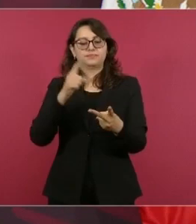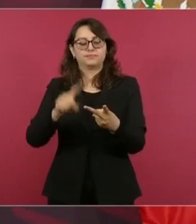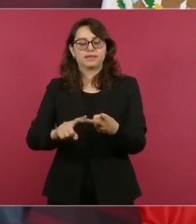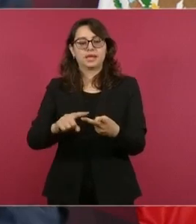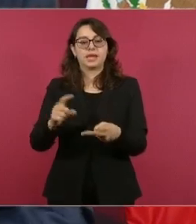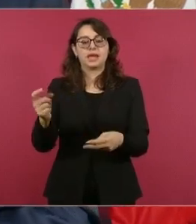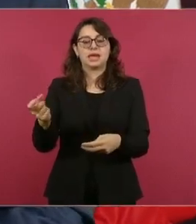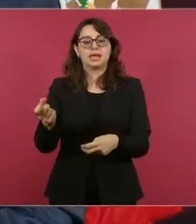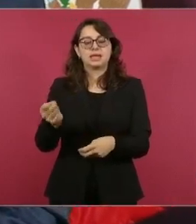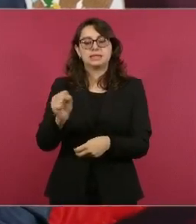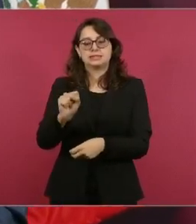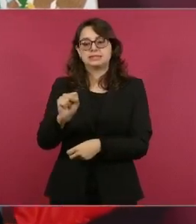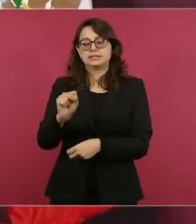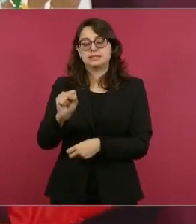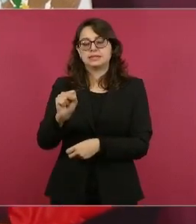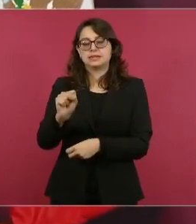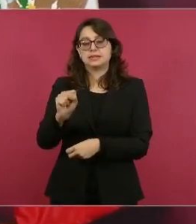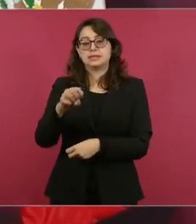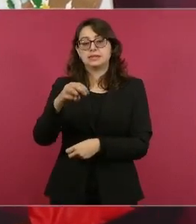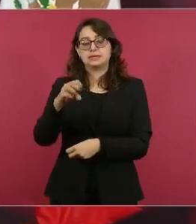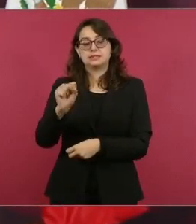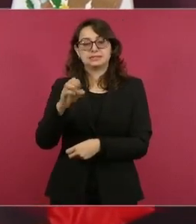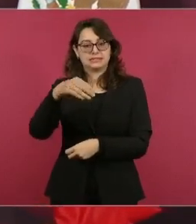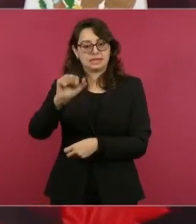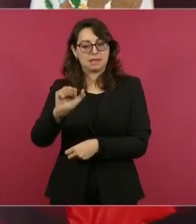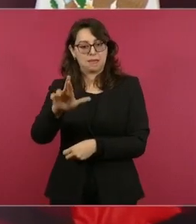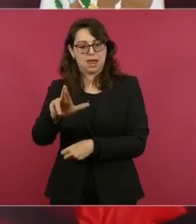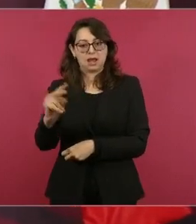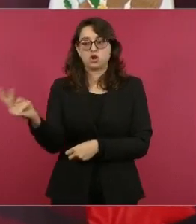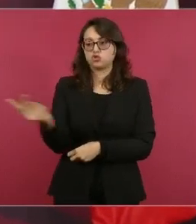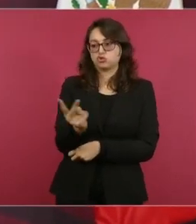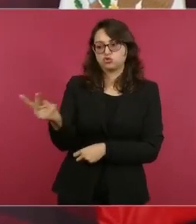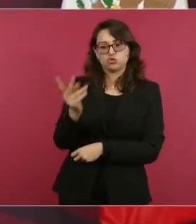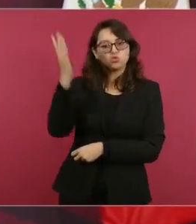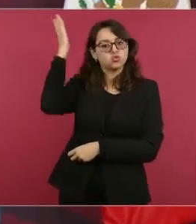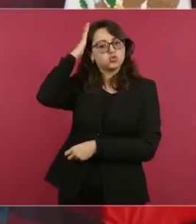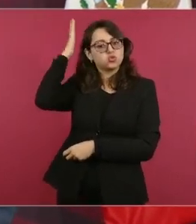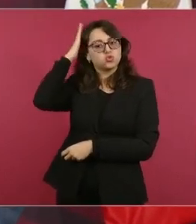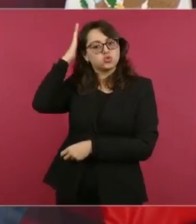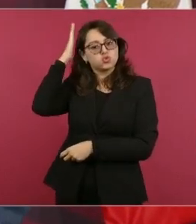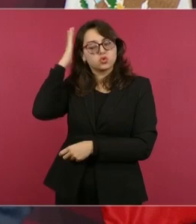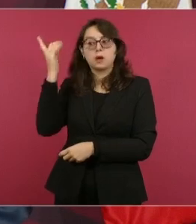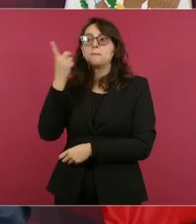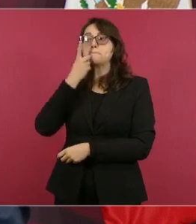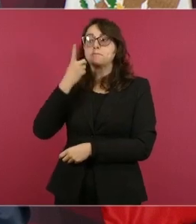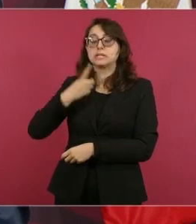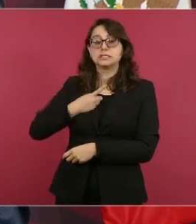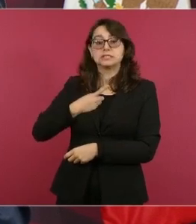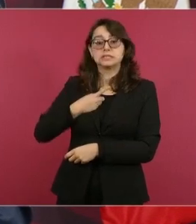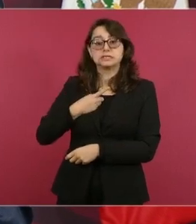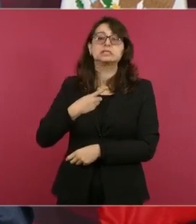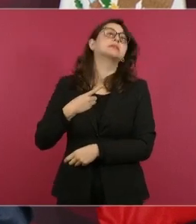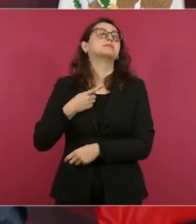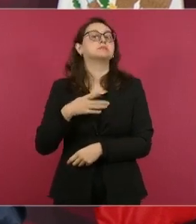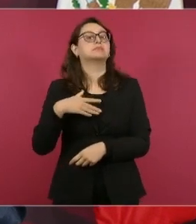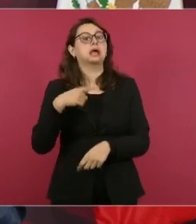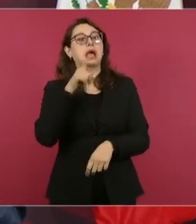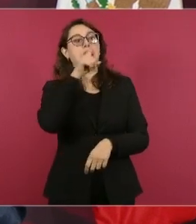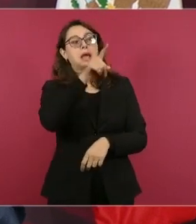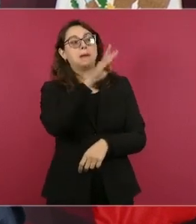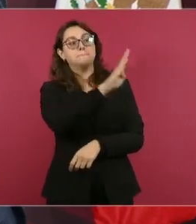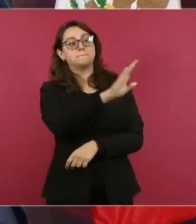el almirante Ojeda, porque va una tormenta fuerte hacia Baja